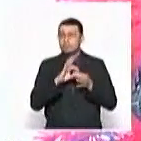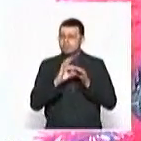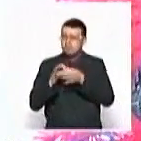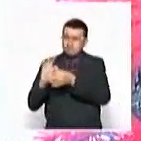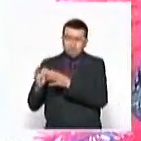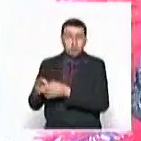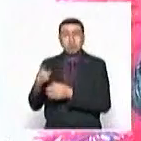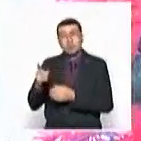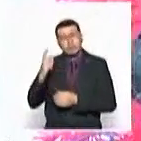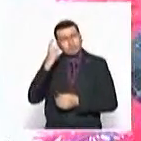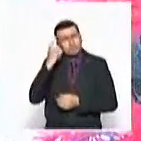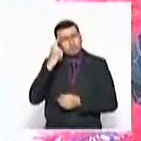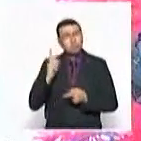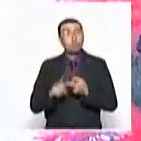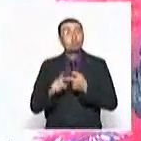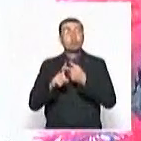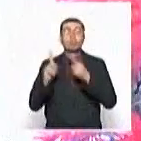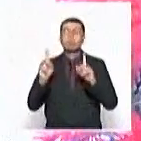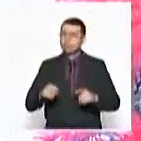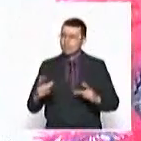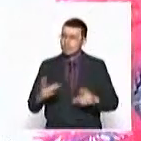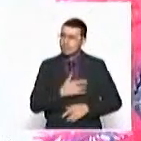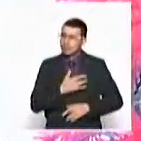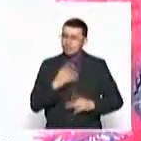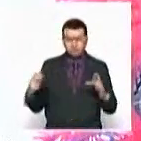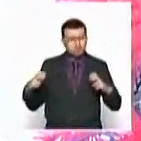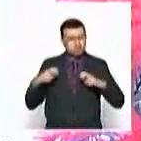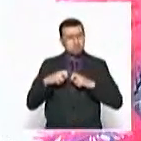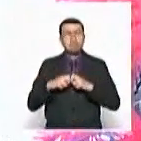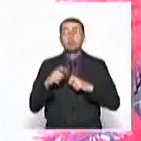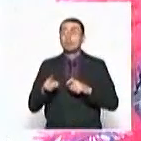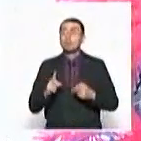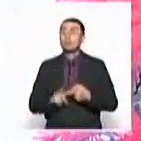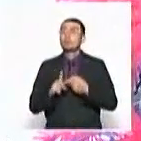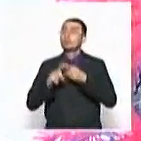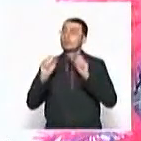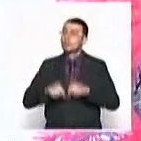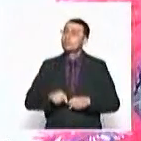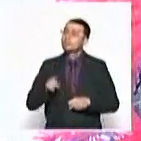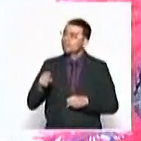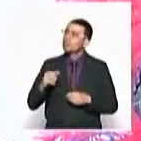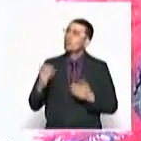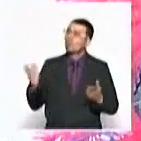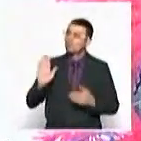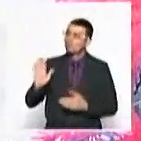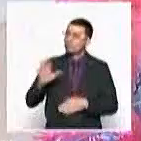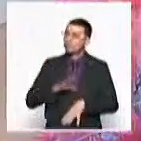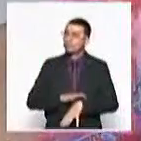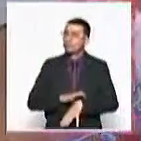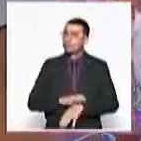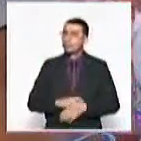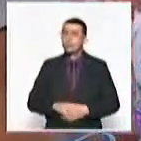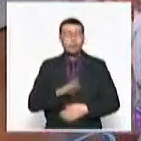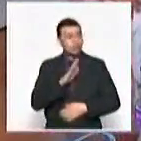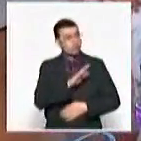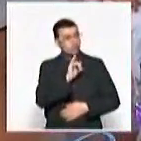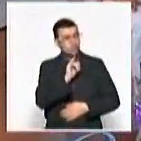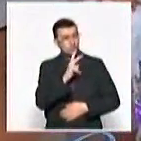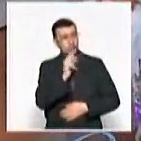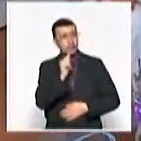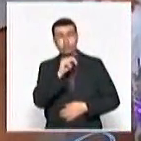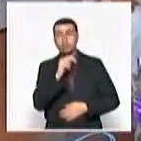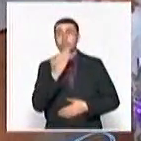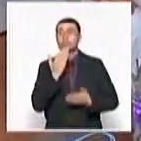pensamientos positivos y nobles y de vibraciones positivas y amorosas. ¿Qué tal, doctor Jorge Enrique? Iván, buenos días y a todos ustedes muchas gracias